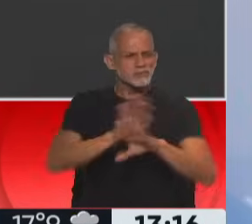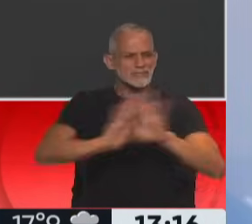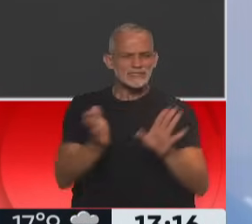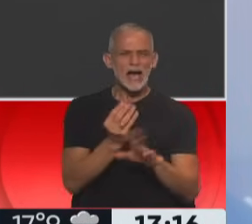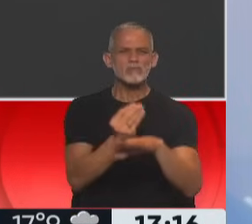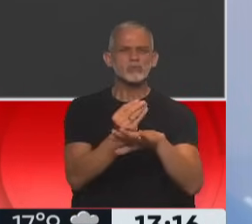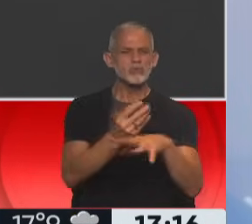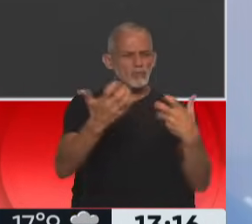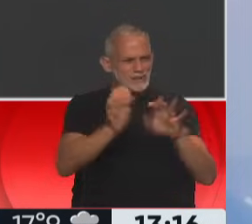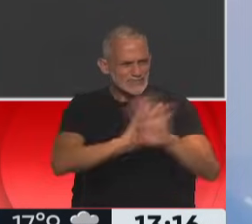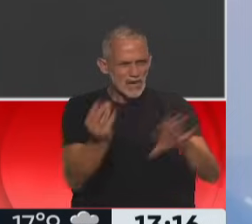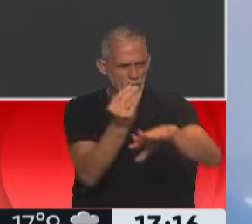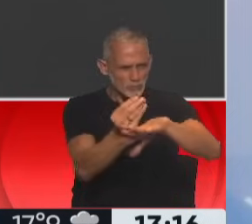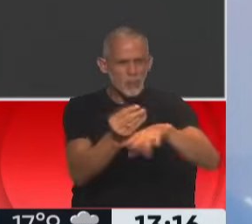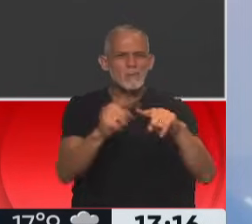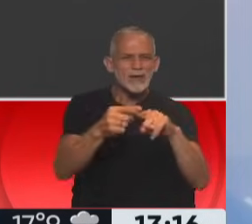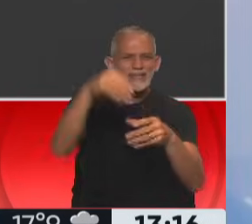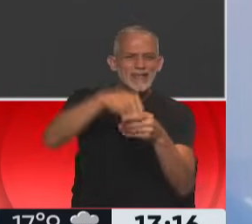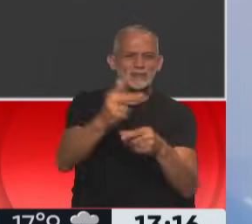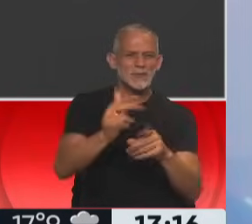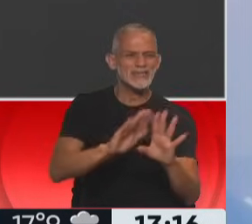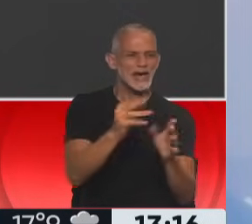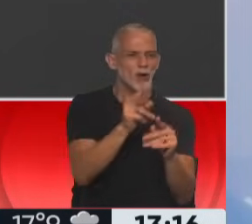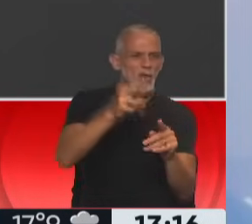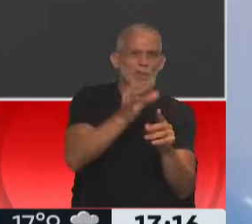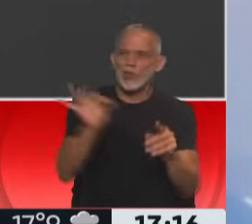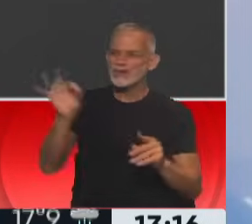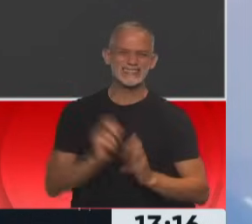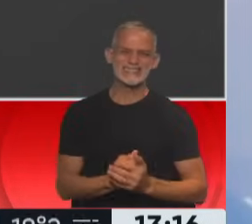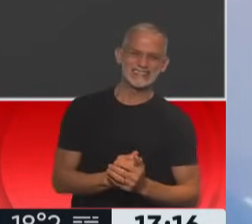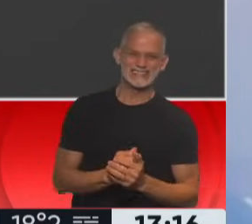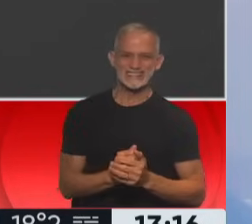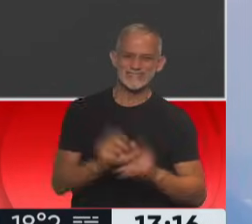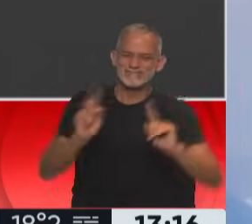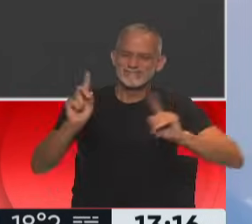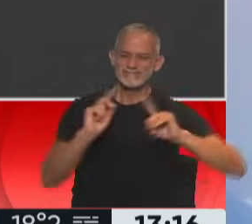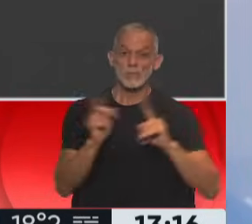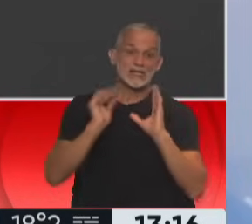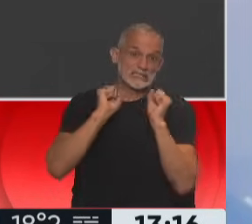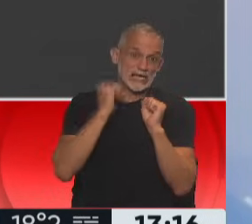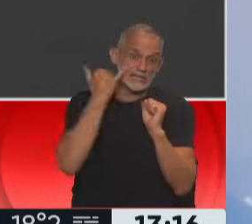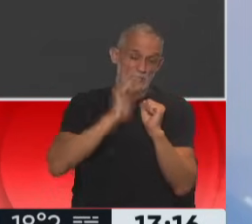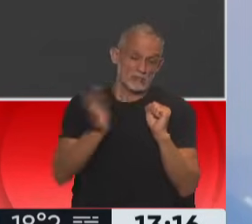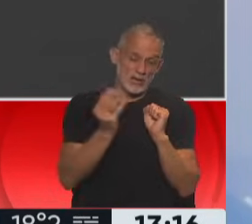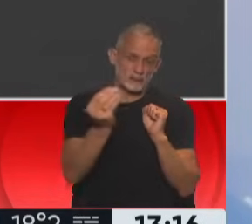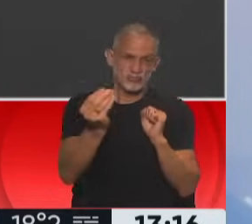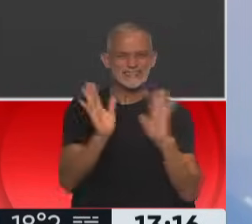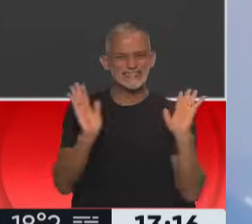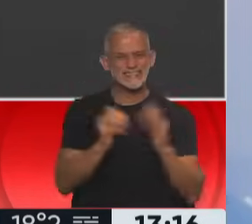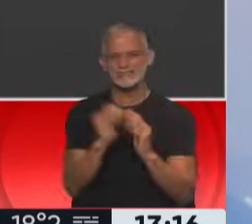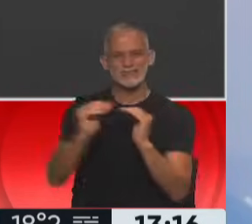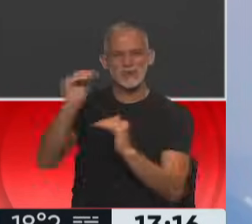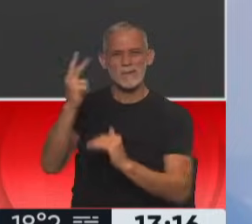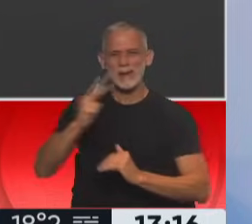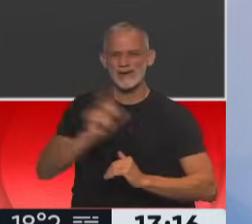una función política dentro del Vaticano tan importante como la de ser el segundo del Papa en gestión, no ascienden